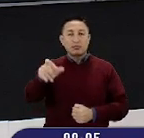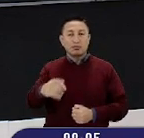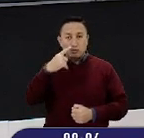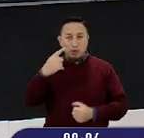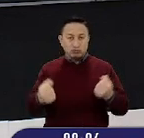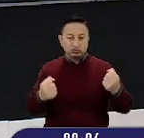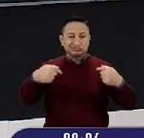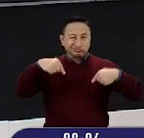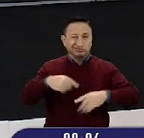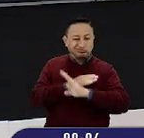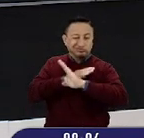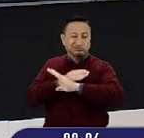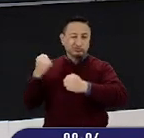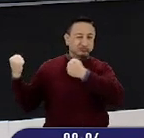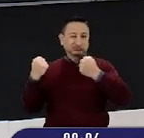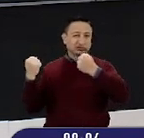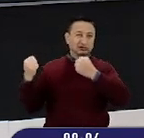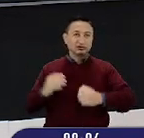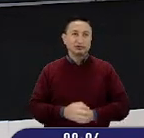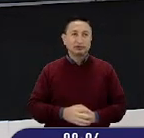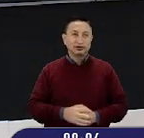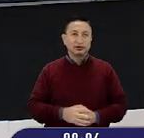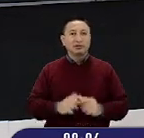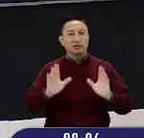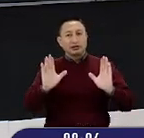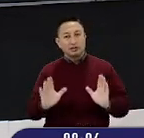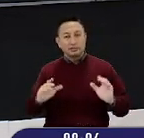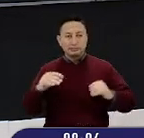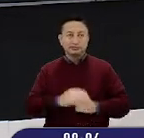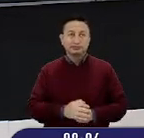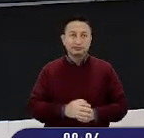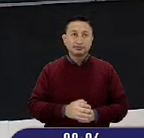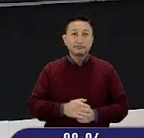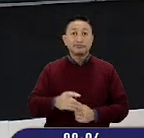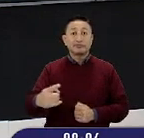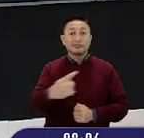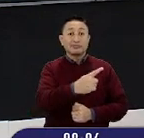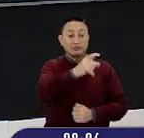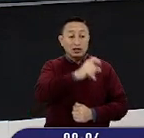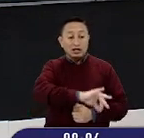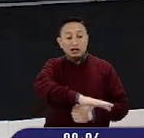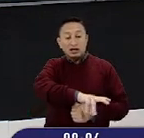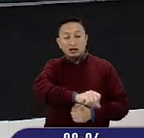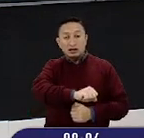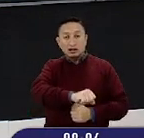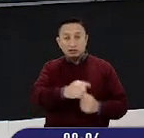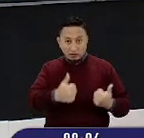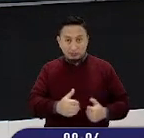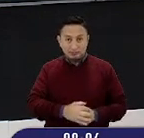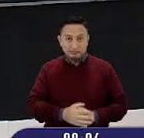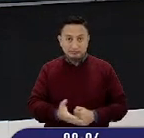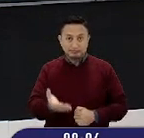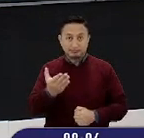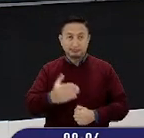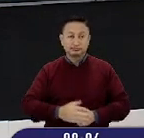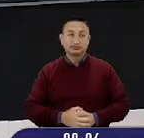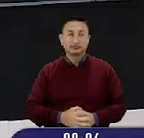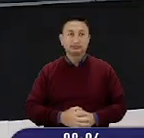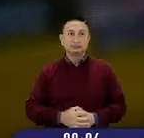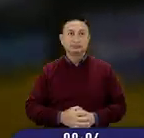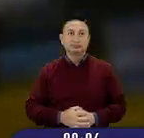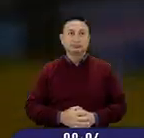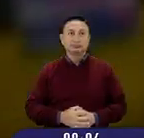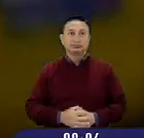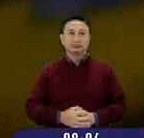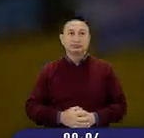se enfrentó al desconocido, vamos a ponerlo en contexto, al delincuente, para impedir que se lleve su vehículo. Veamos.